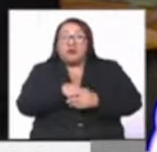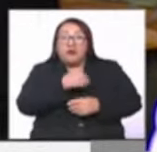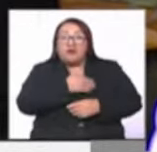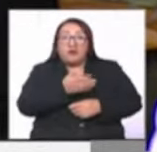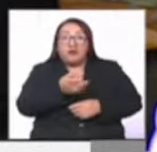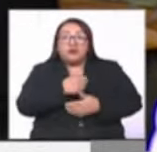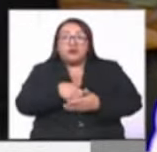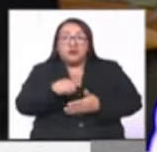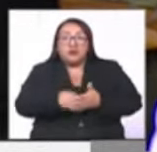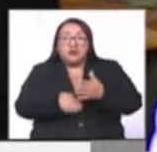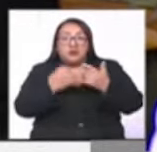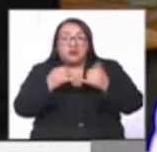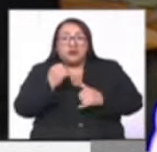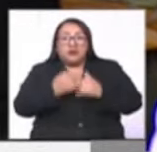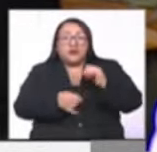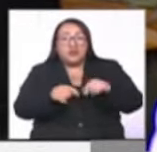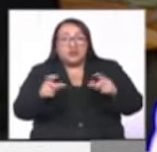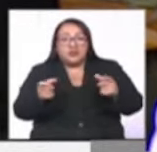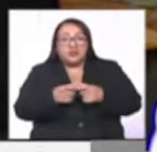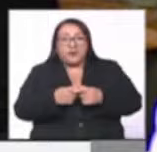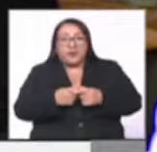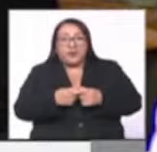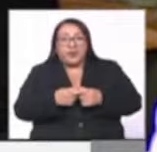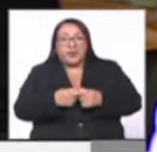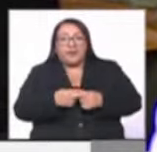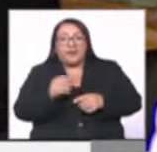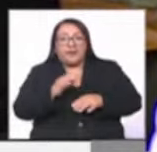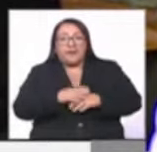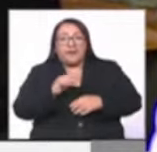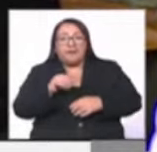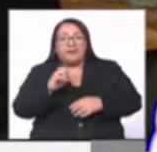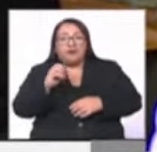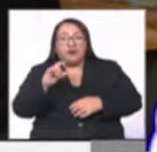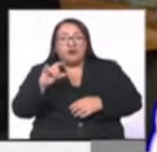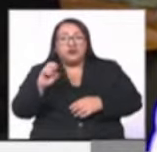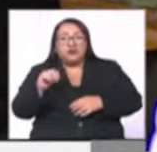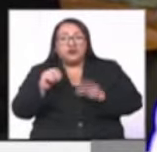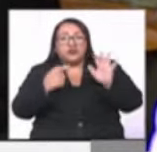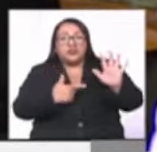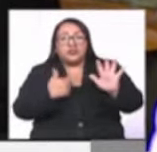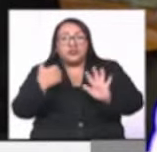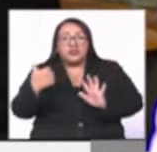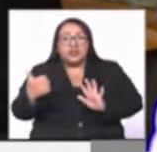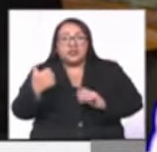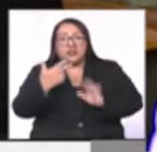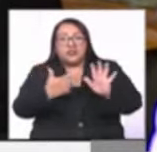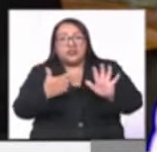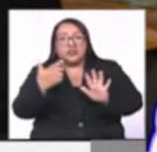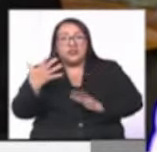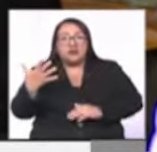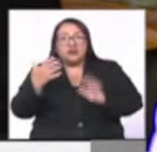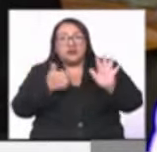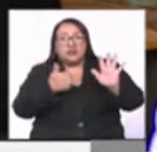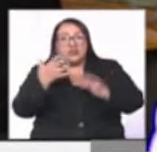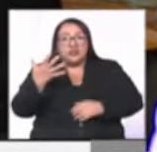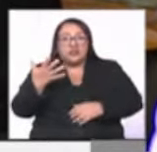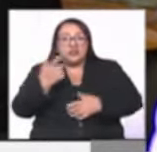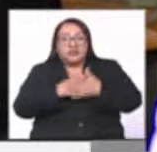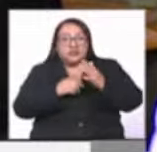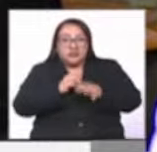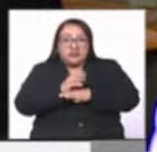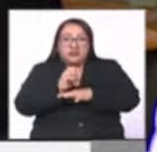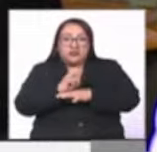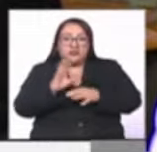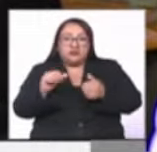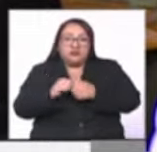suscribir el informe final de esa comisión en relación a la moción 76 7565 que recomendaba